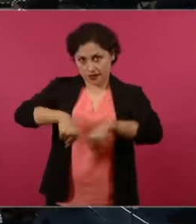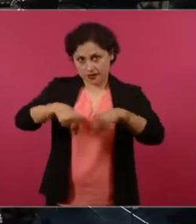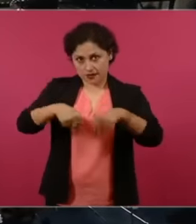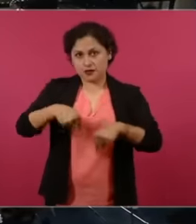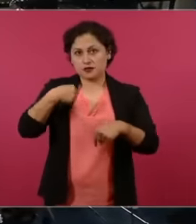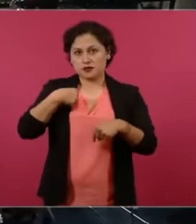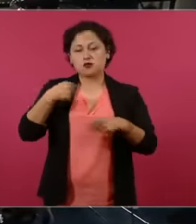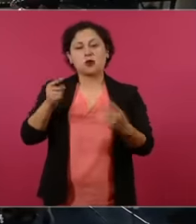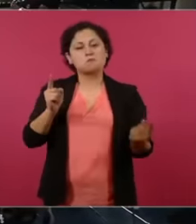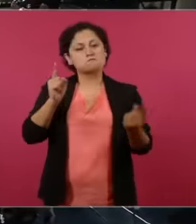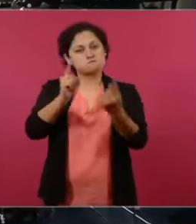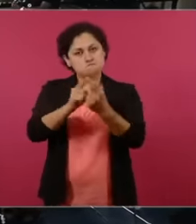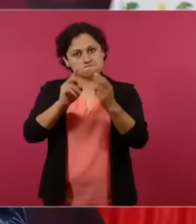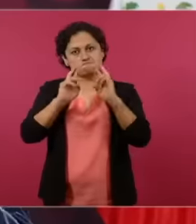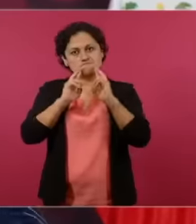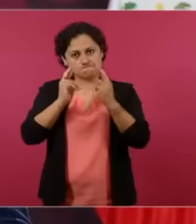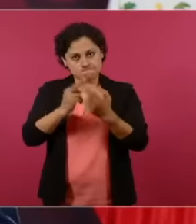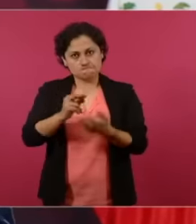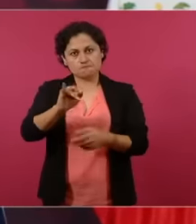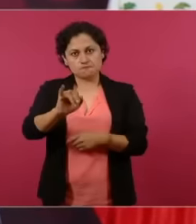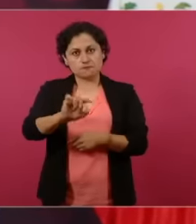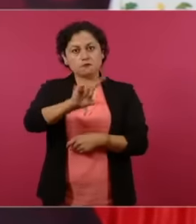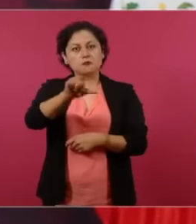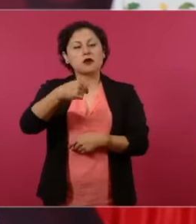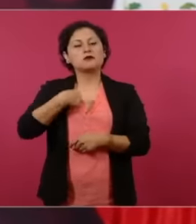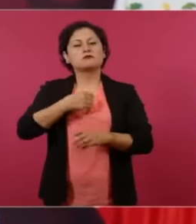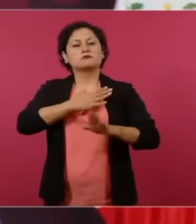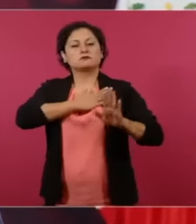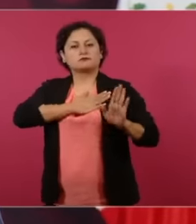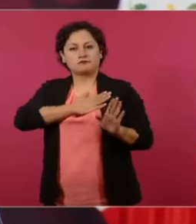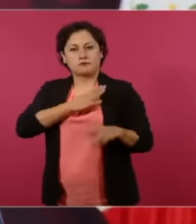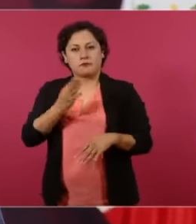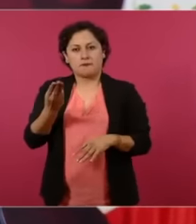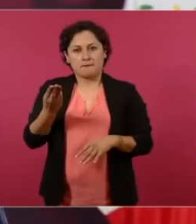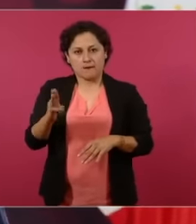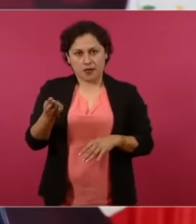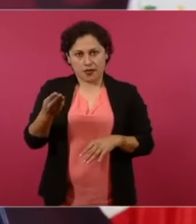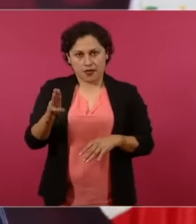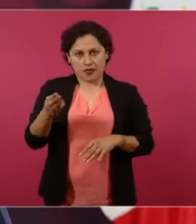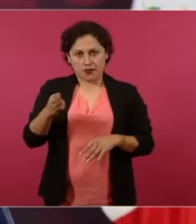Y en mayo quedamos que